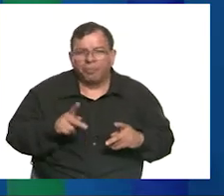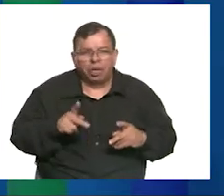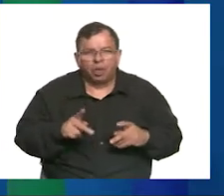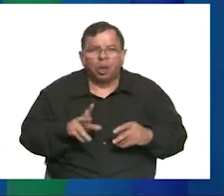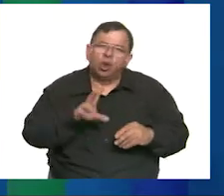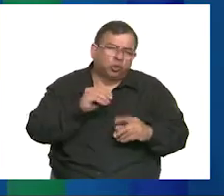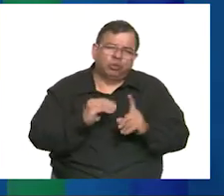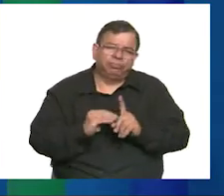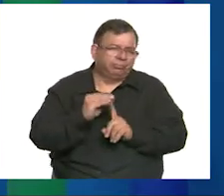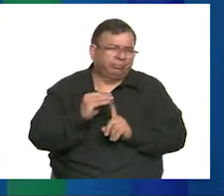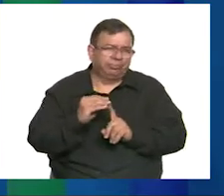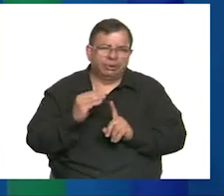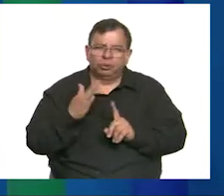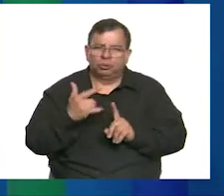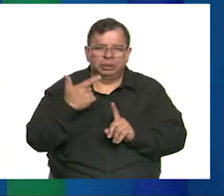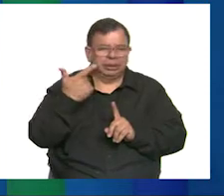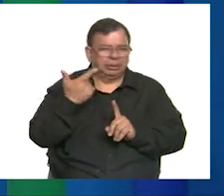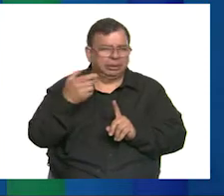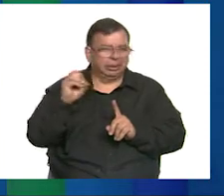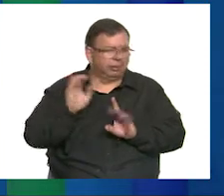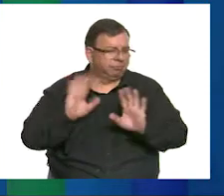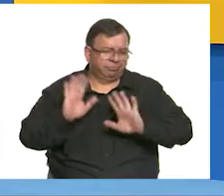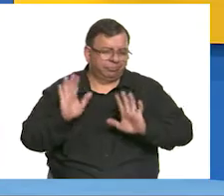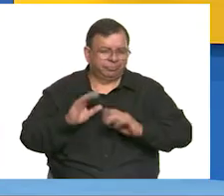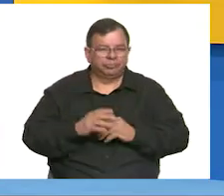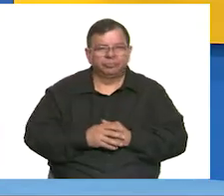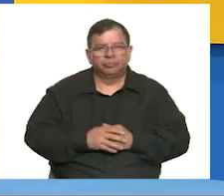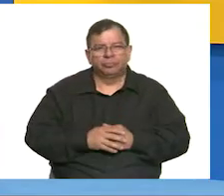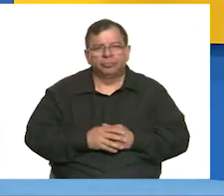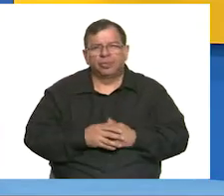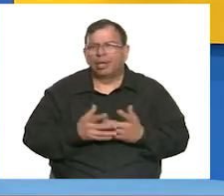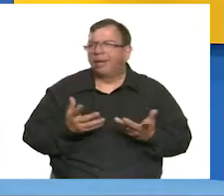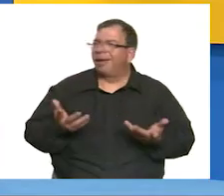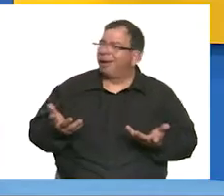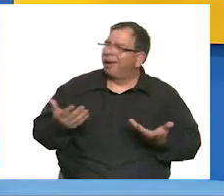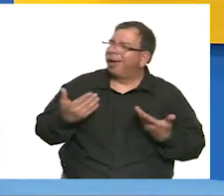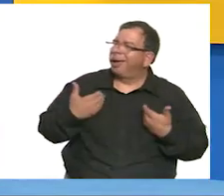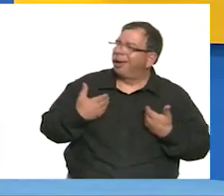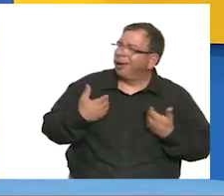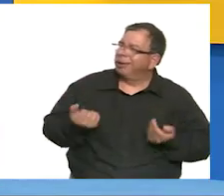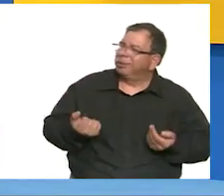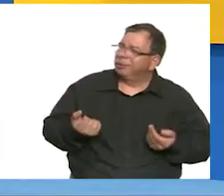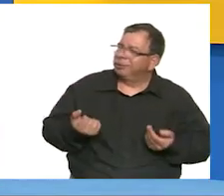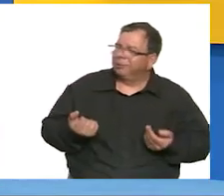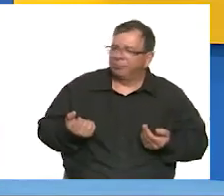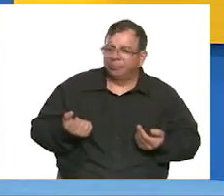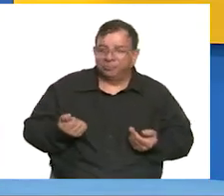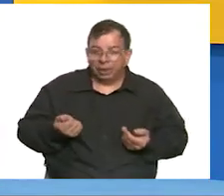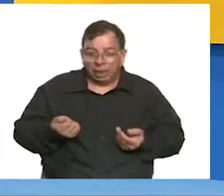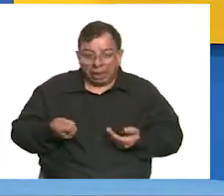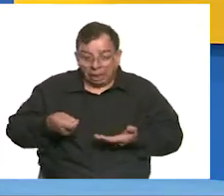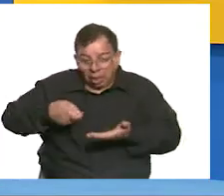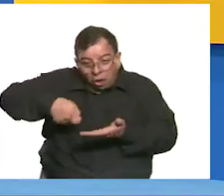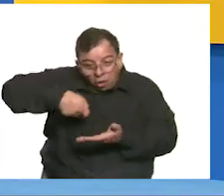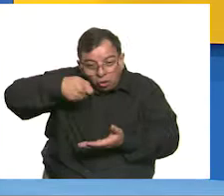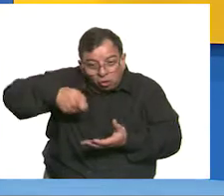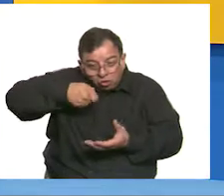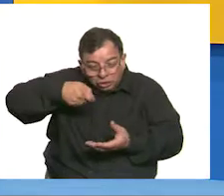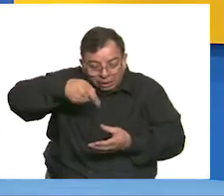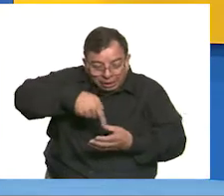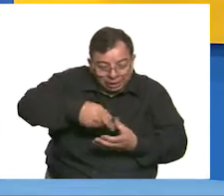llegará a los 57 grados Celsius de la sopa. Ah, a ver, ya entiendo. Entonces, la cuchara se calienta con la